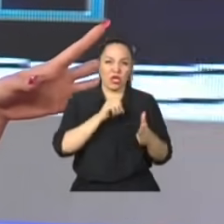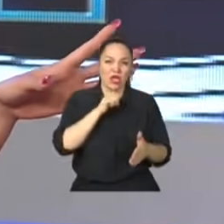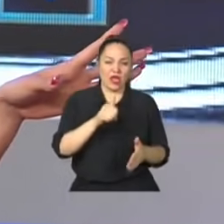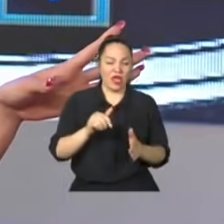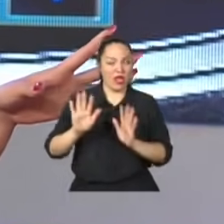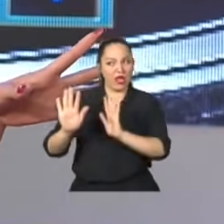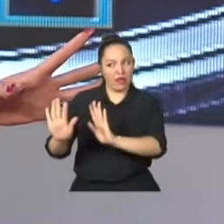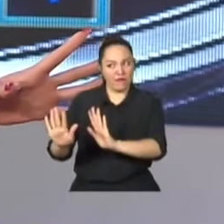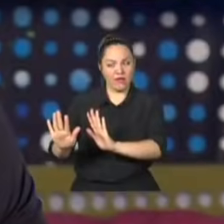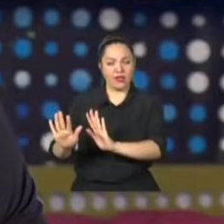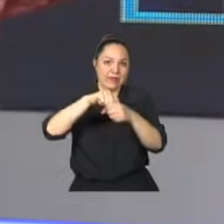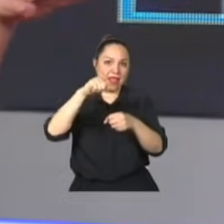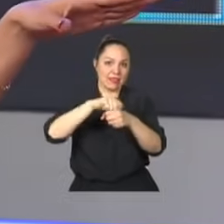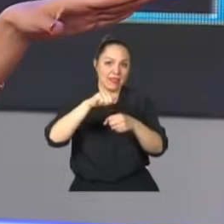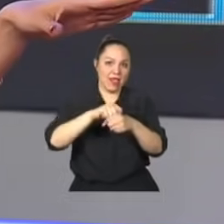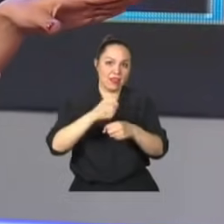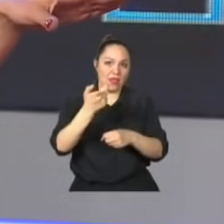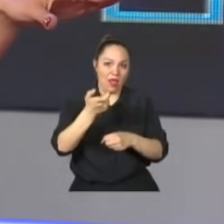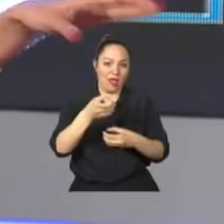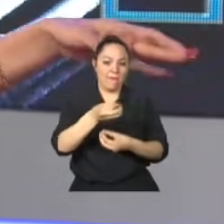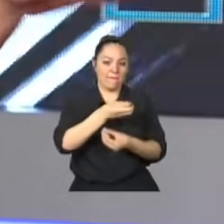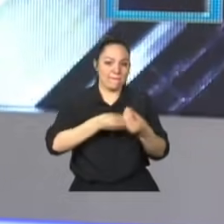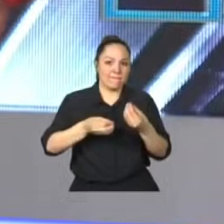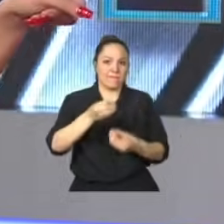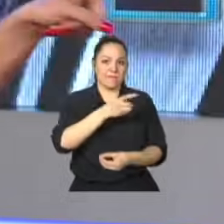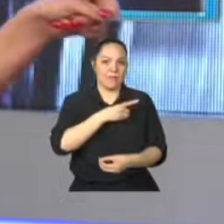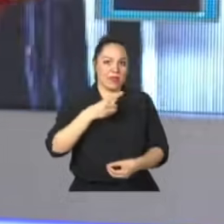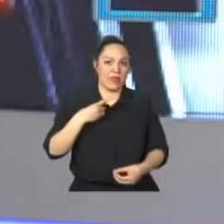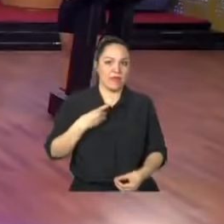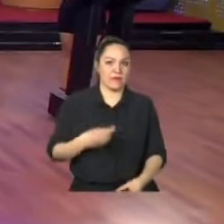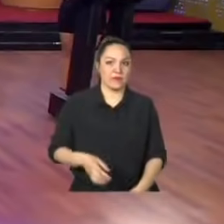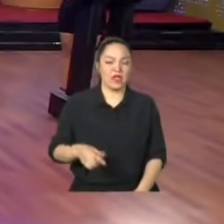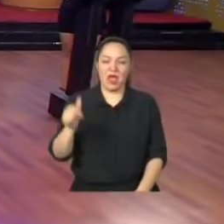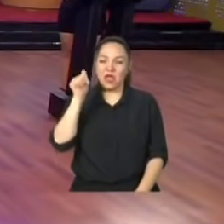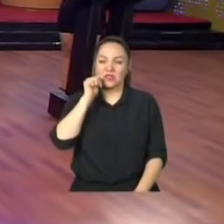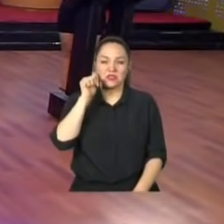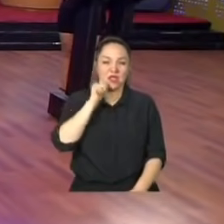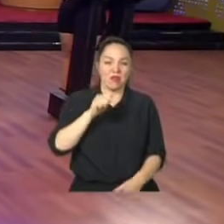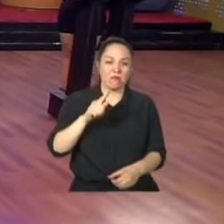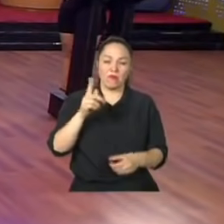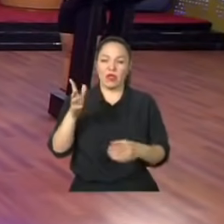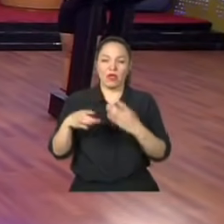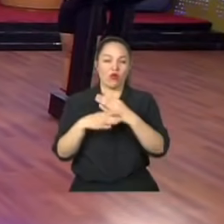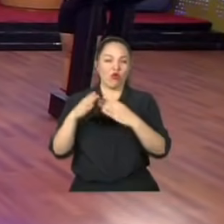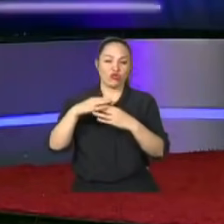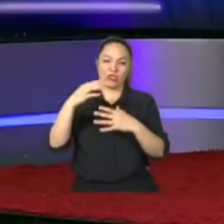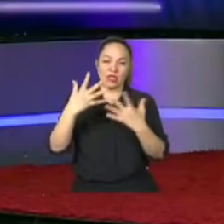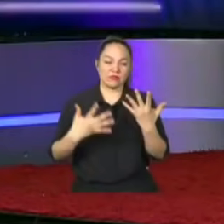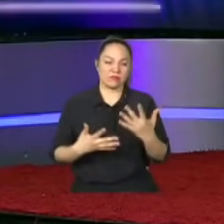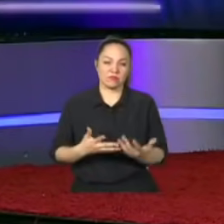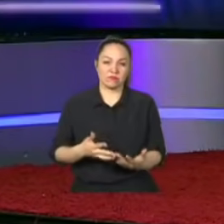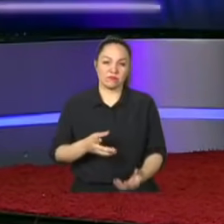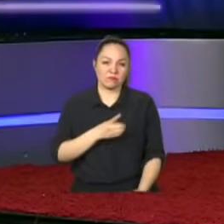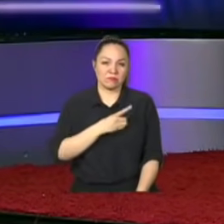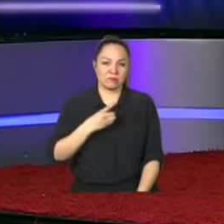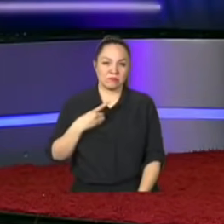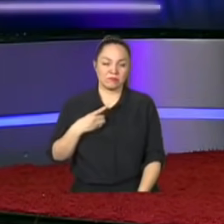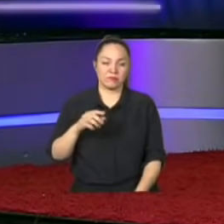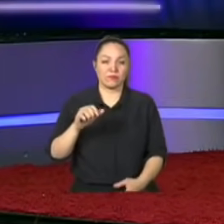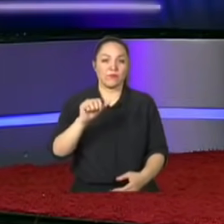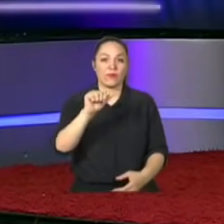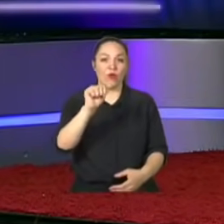de eso. Me debes la tanda. Clandestinas promoviendo tiempo, la desigualdad gracias, nacional. Gracias, gracias. Ahora estoy con el